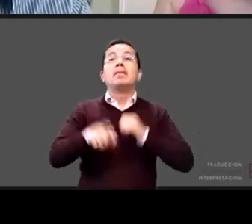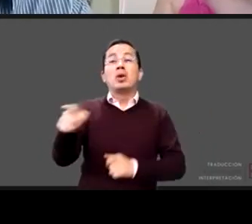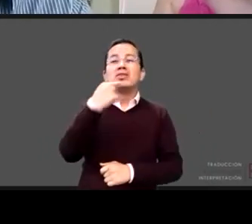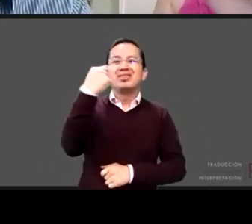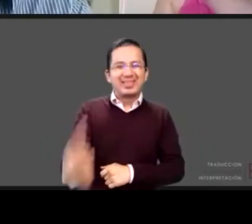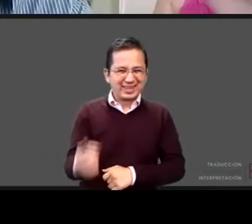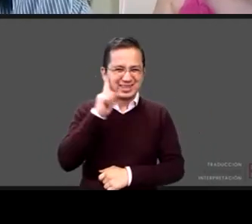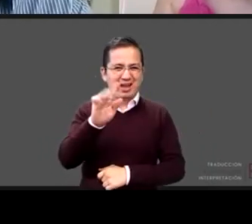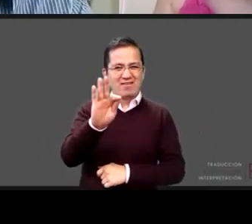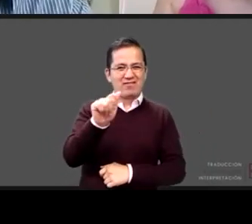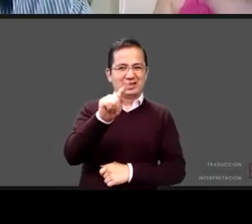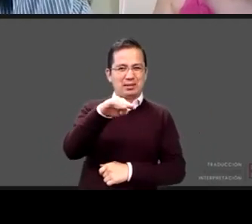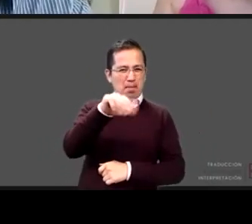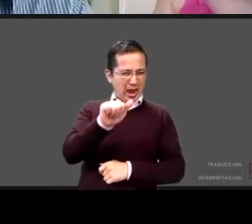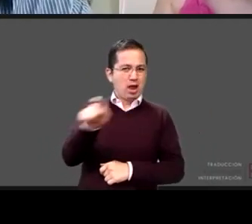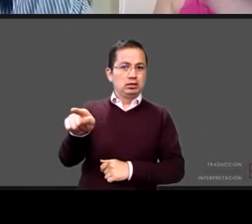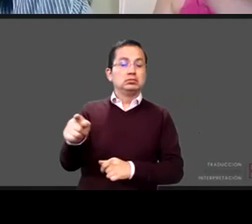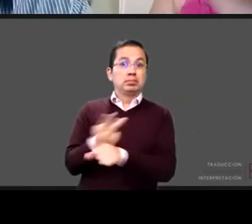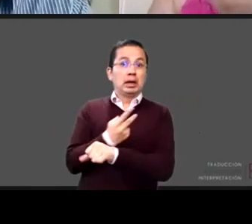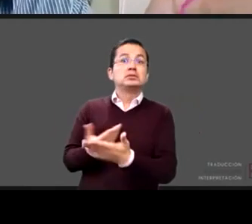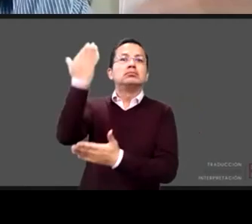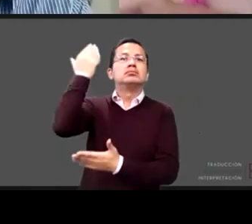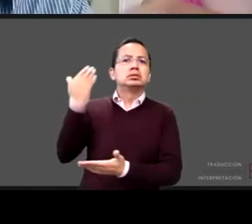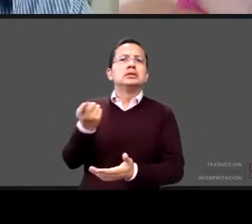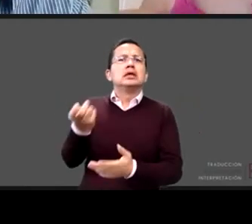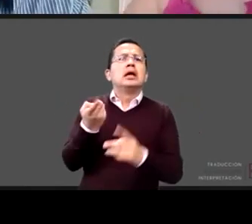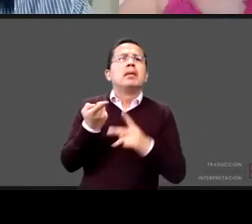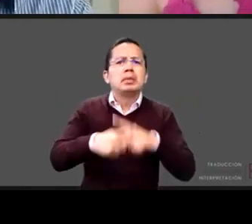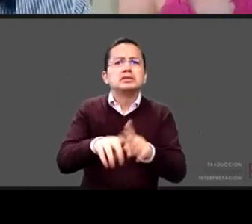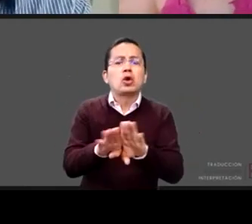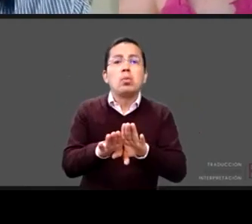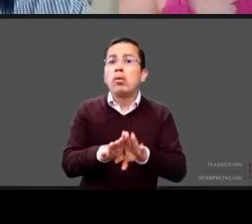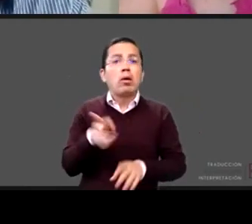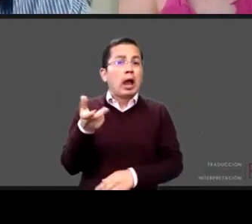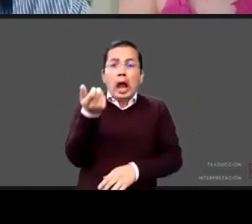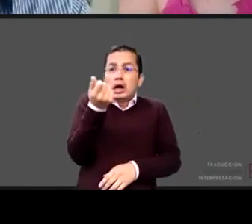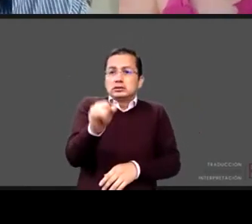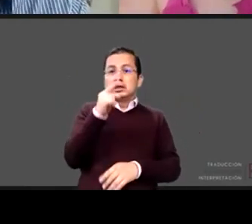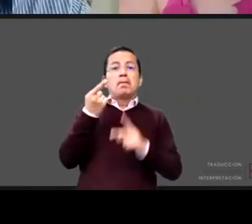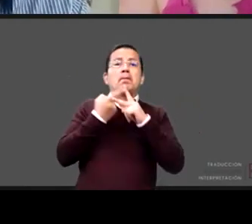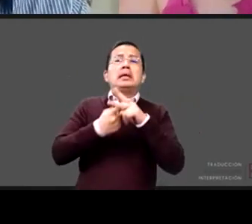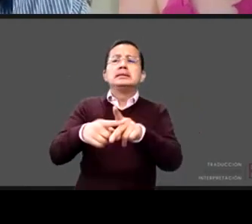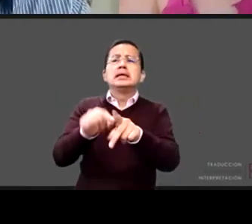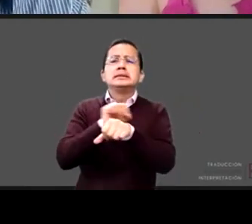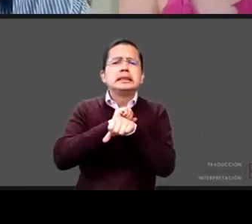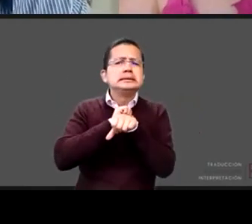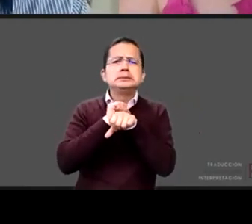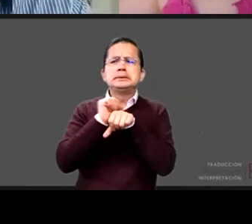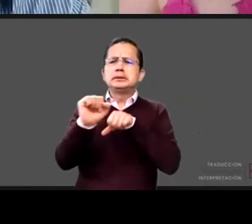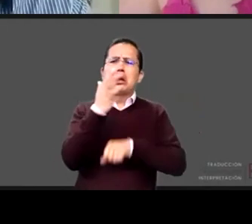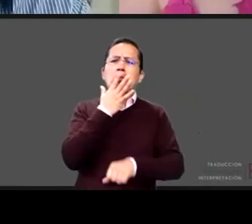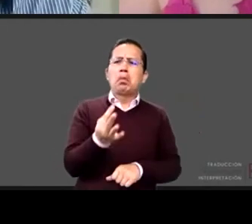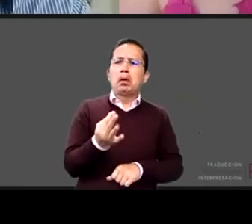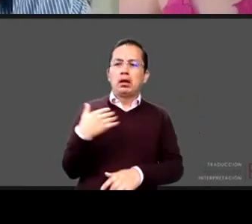el que la violencia empezó con algunas negligencias o descuidos que acabó siendo mucho mayor a la